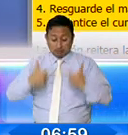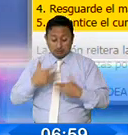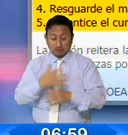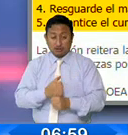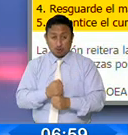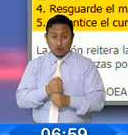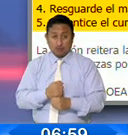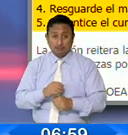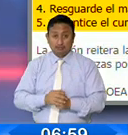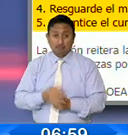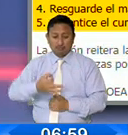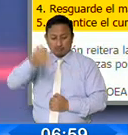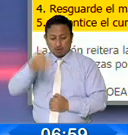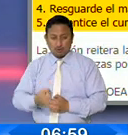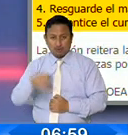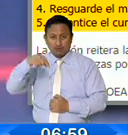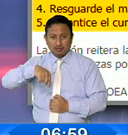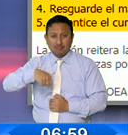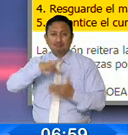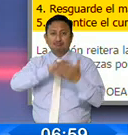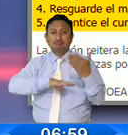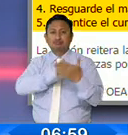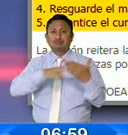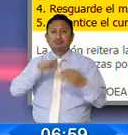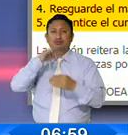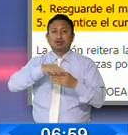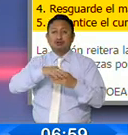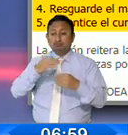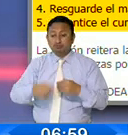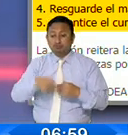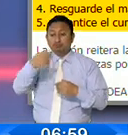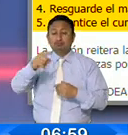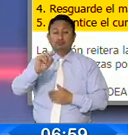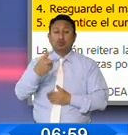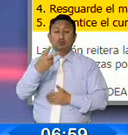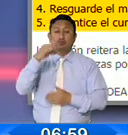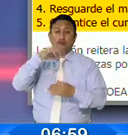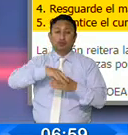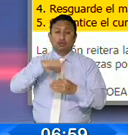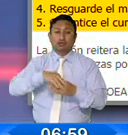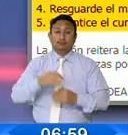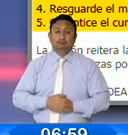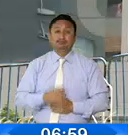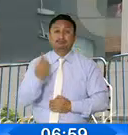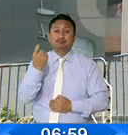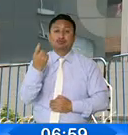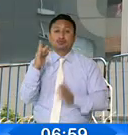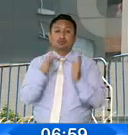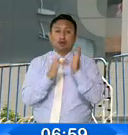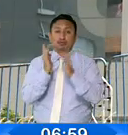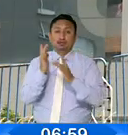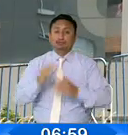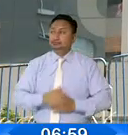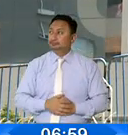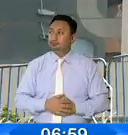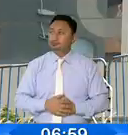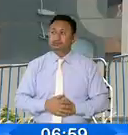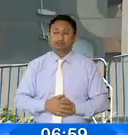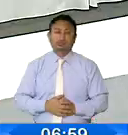garantice el cumplimiento del calendario electoral de cara a la segunda vuelta del 11 de abril. Informó Ismenia